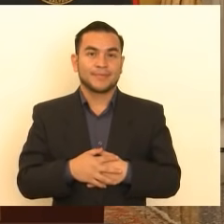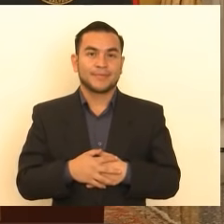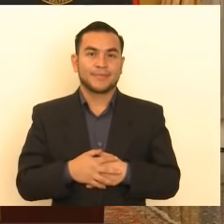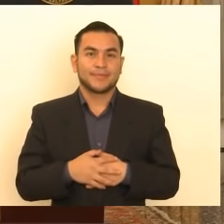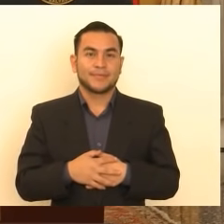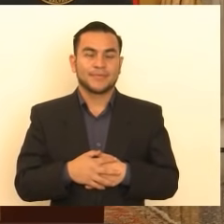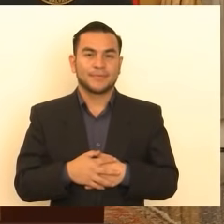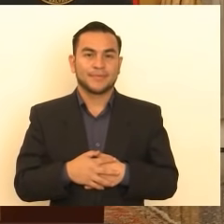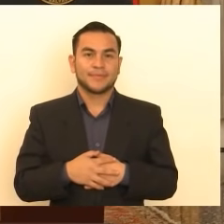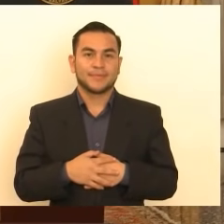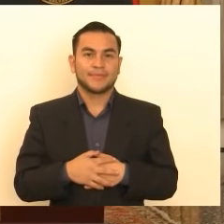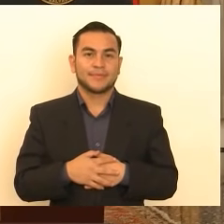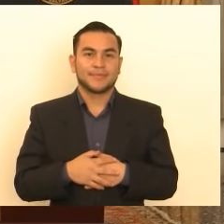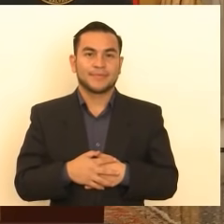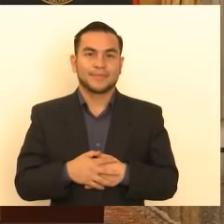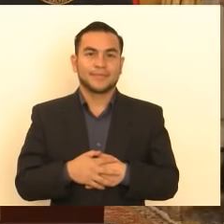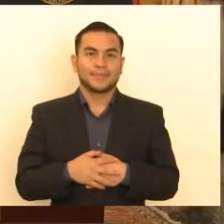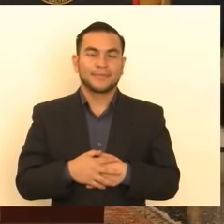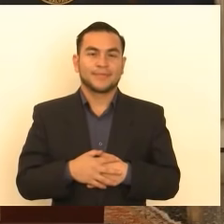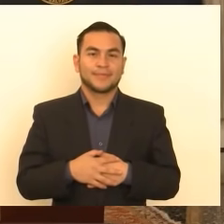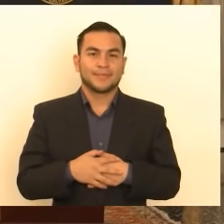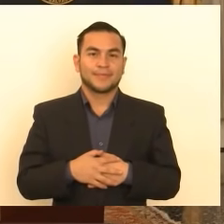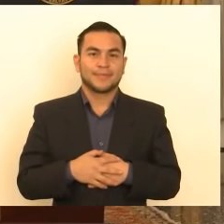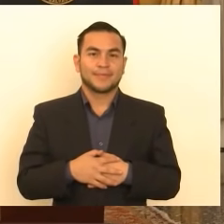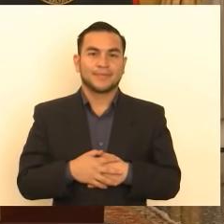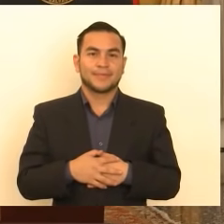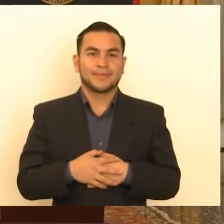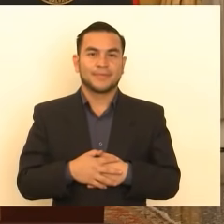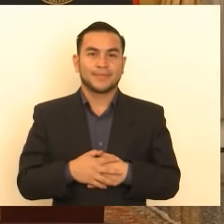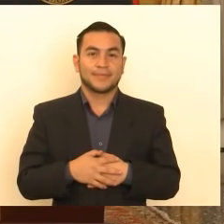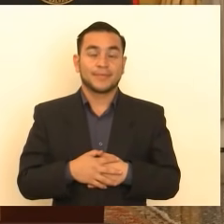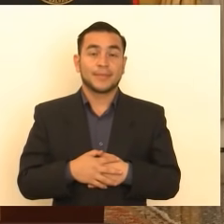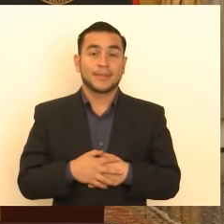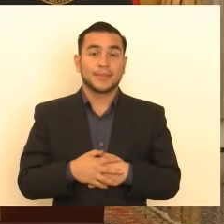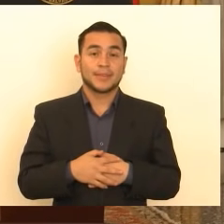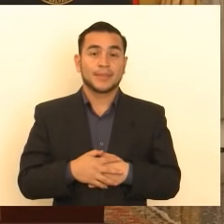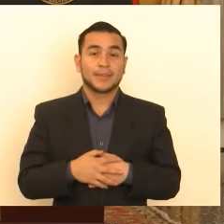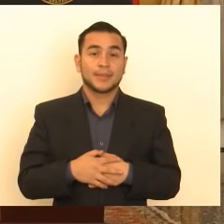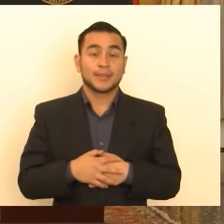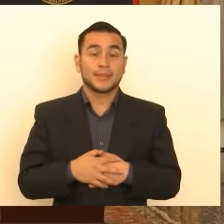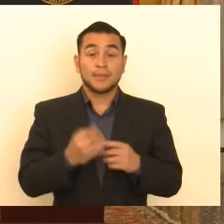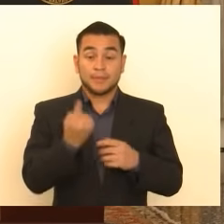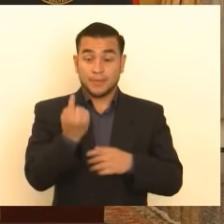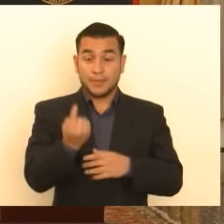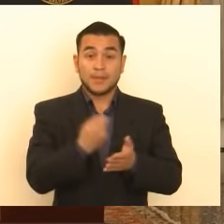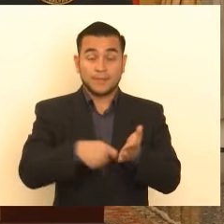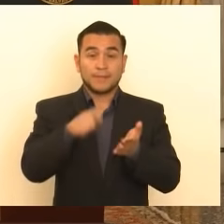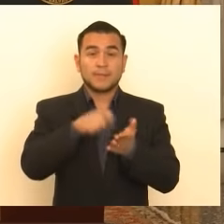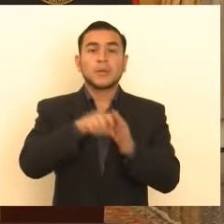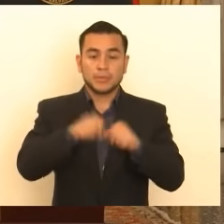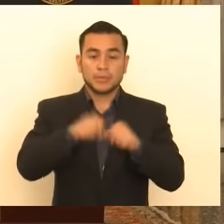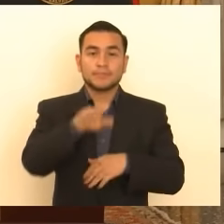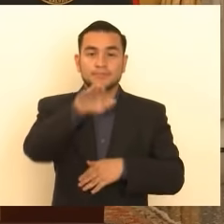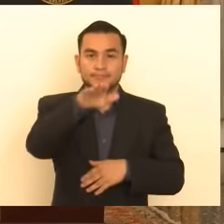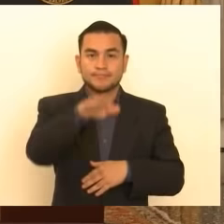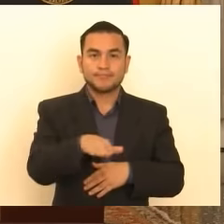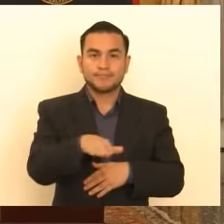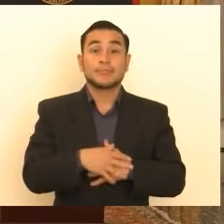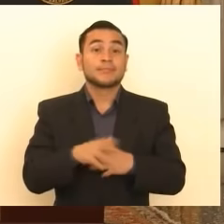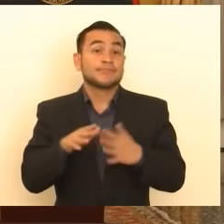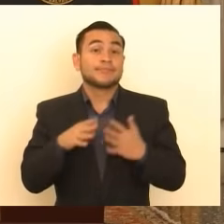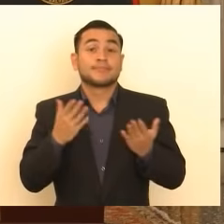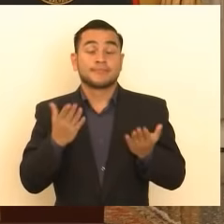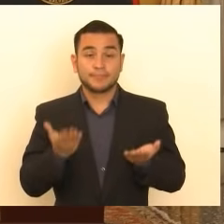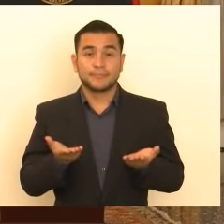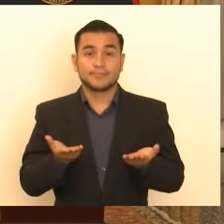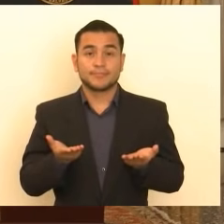pulgarcito de América, un país tan pequeño, pero que por fin está viendo la luz del día. Pero bueno, sin más que decir,